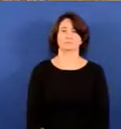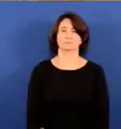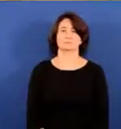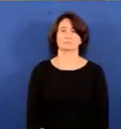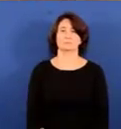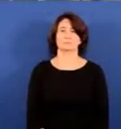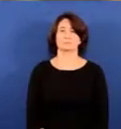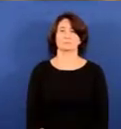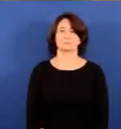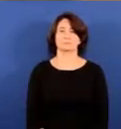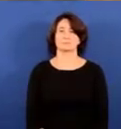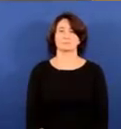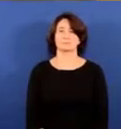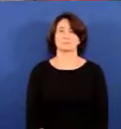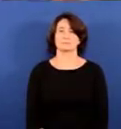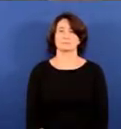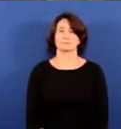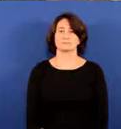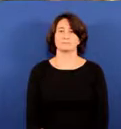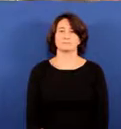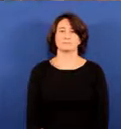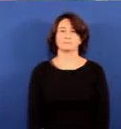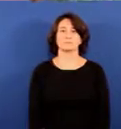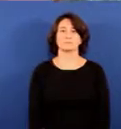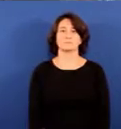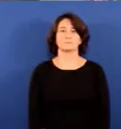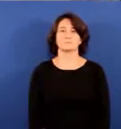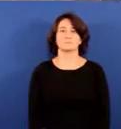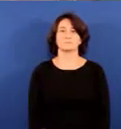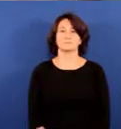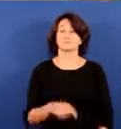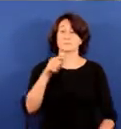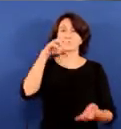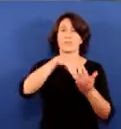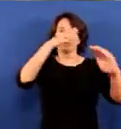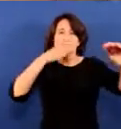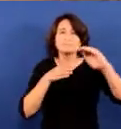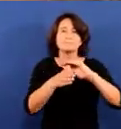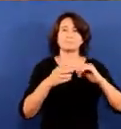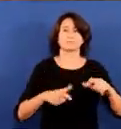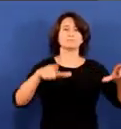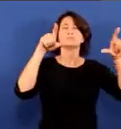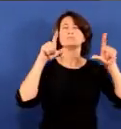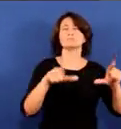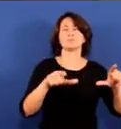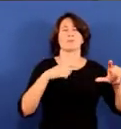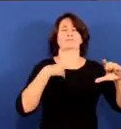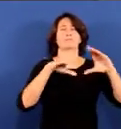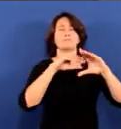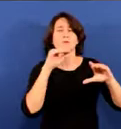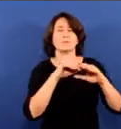de una estación de tren, plasma el viaje del euskera a través del tiempo, explicando su historia y desarrollo a lo largo de los